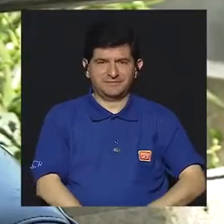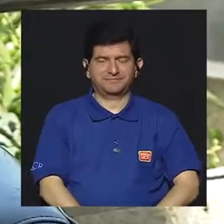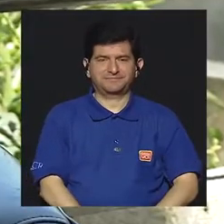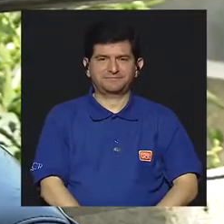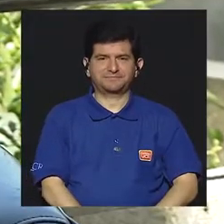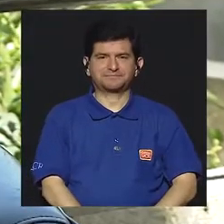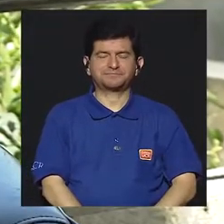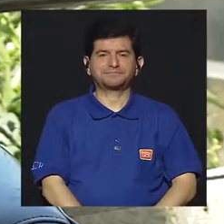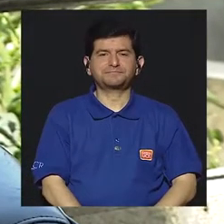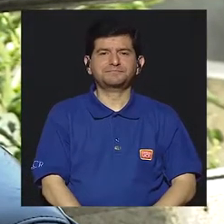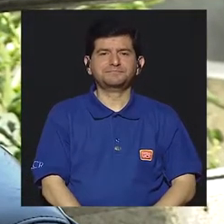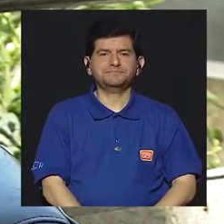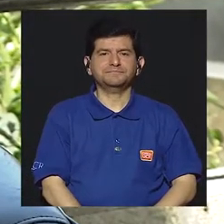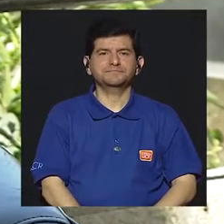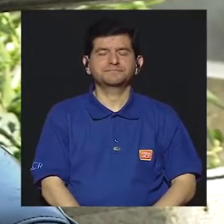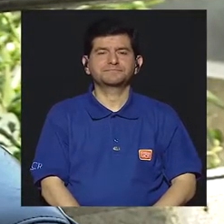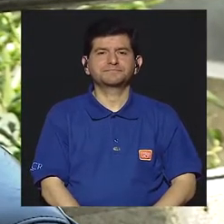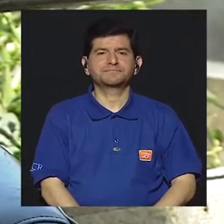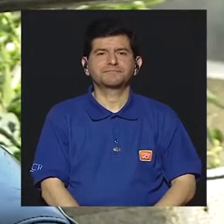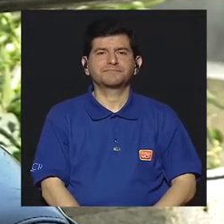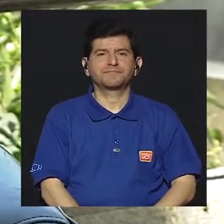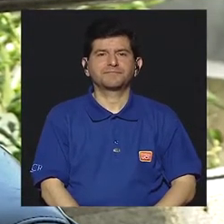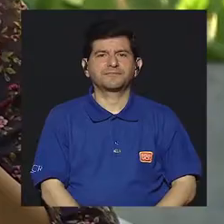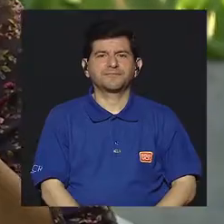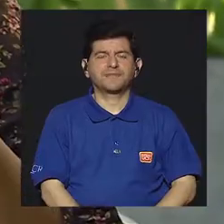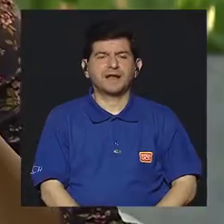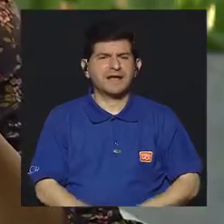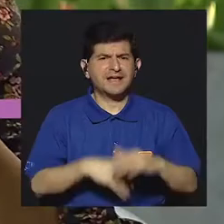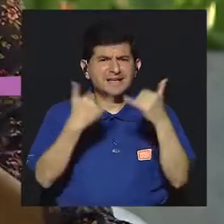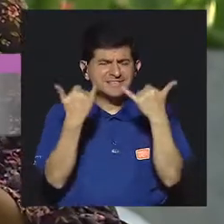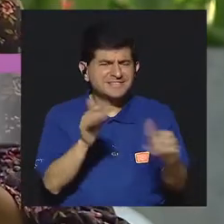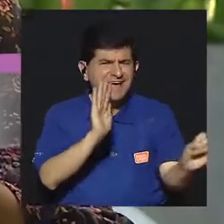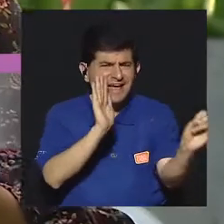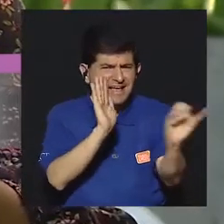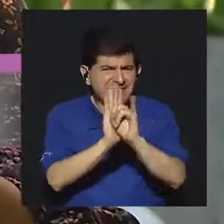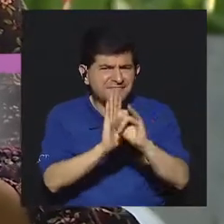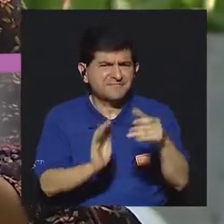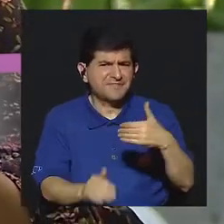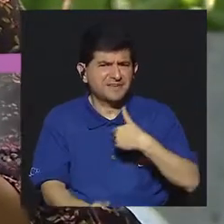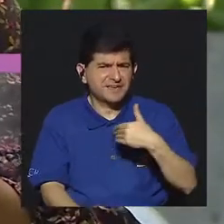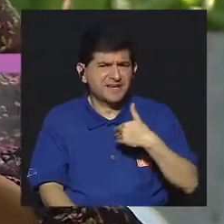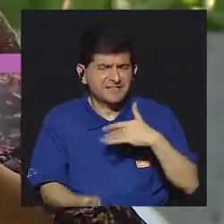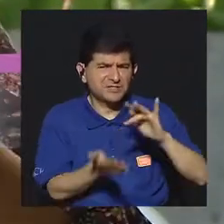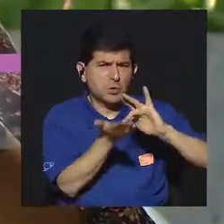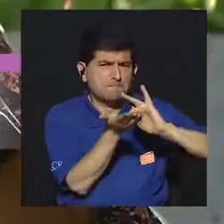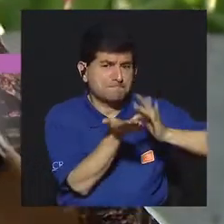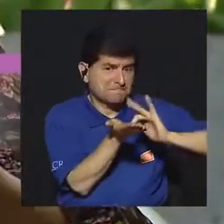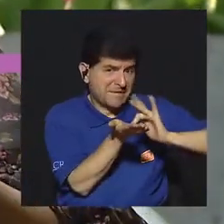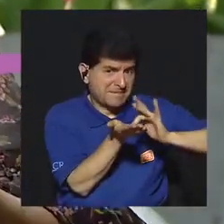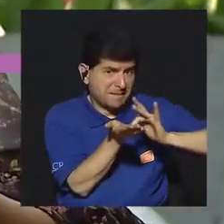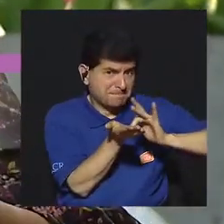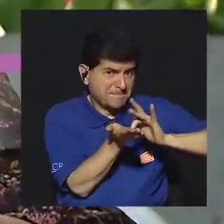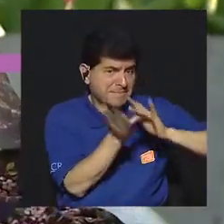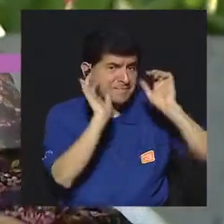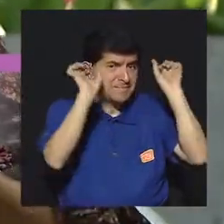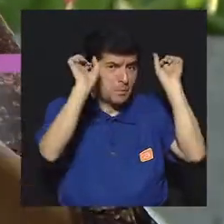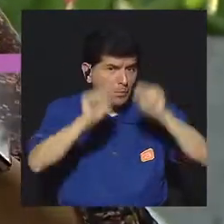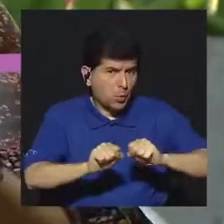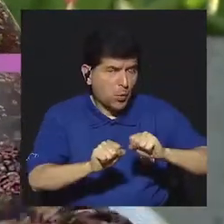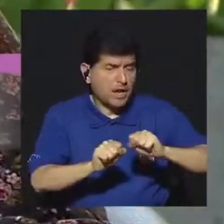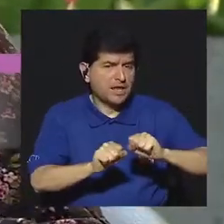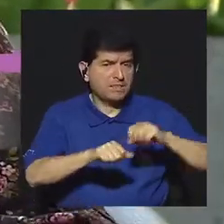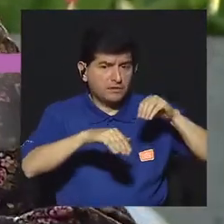bien. Dayana, ¿han identificado o tenés identificado qué medicamentos